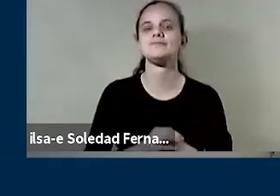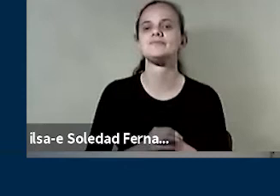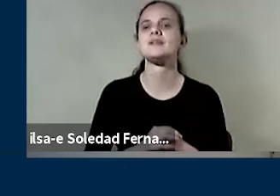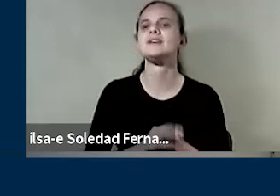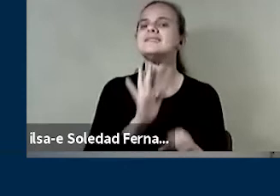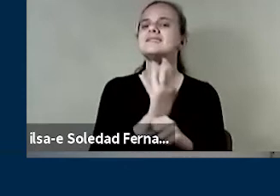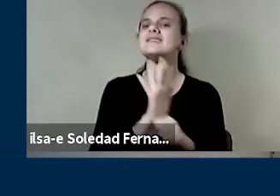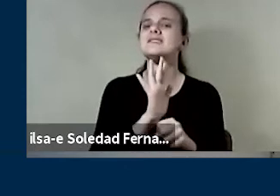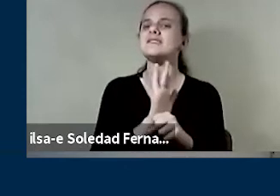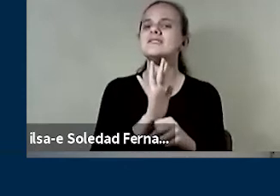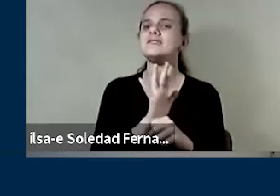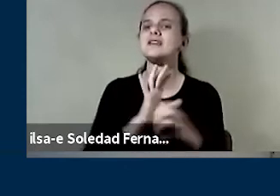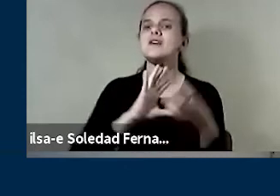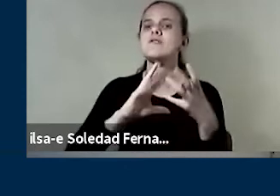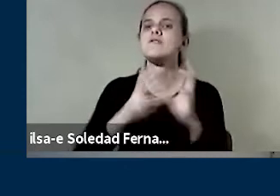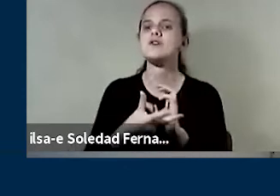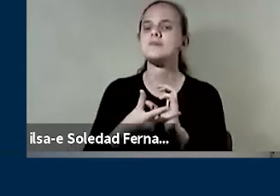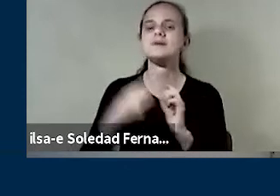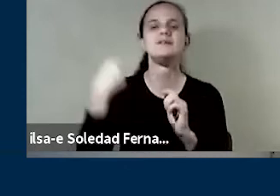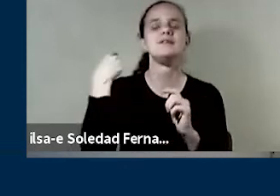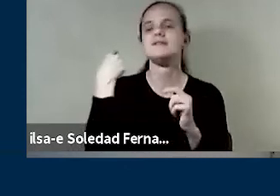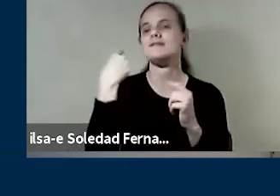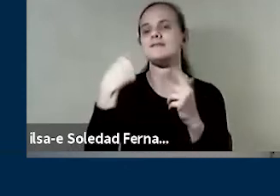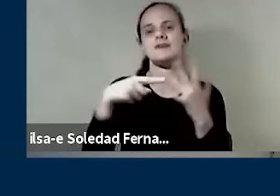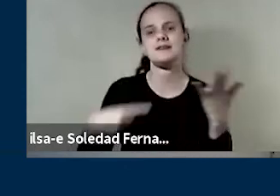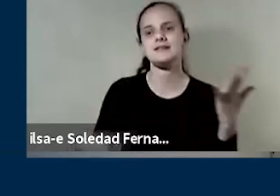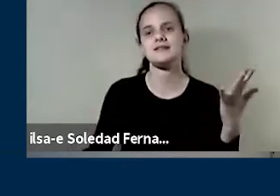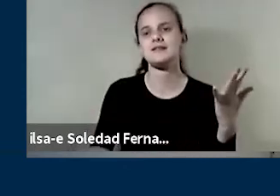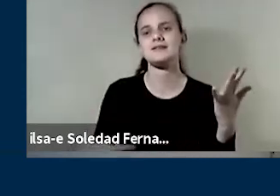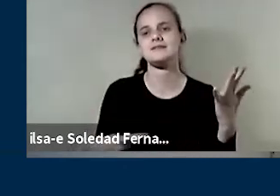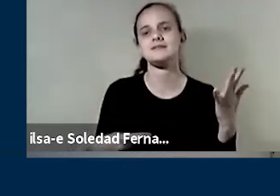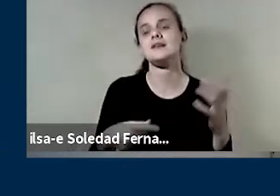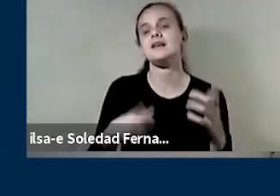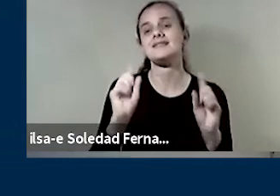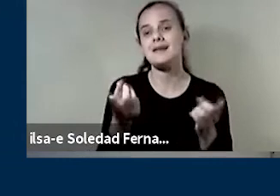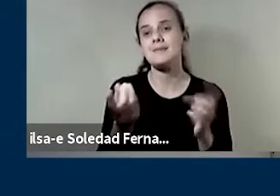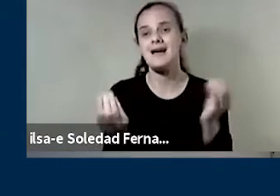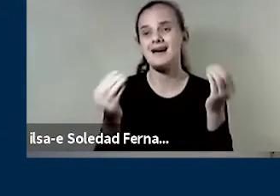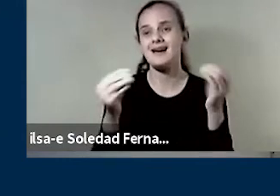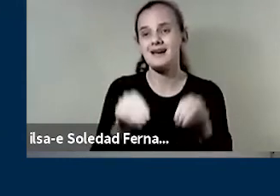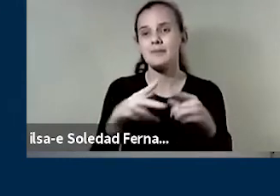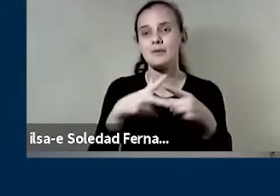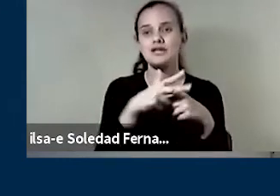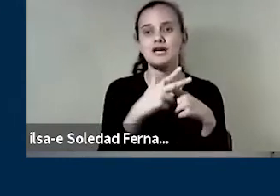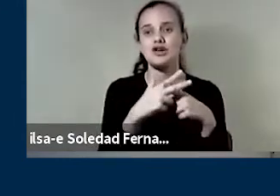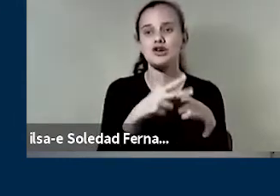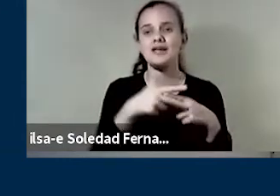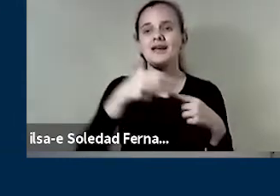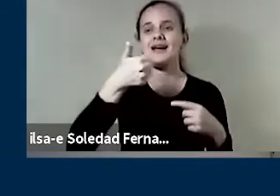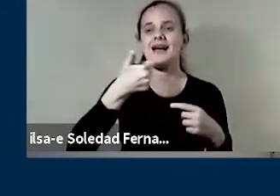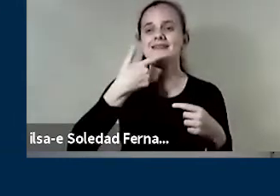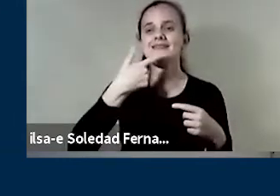Y por último, el principio 4 debe ser ejecutada de manera confiable por una amplia variedad de